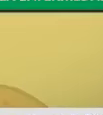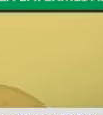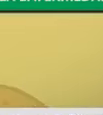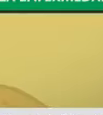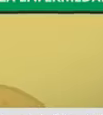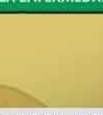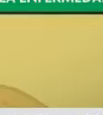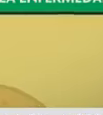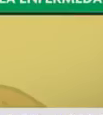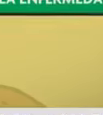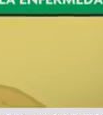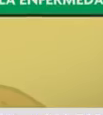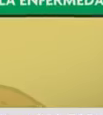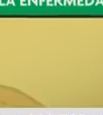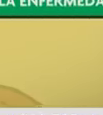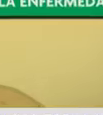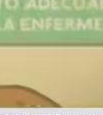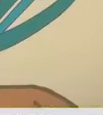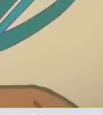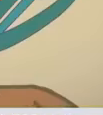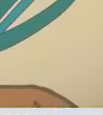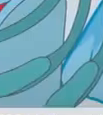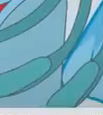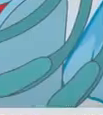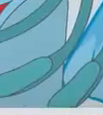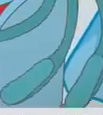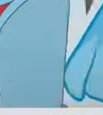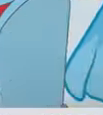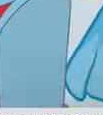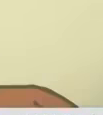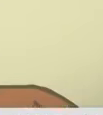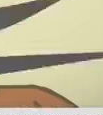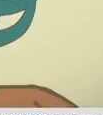Con el tratamiento adecuado y la enfermedad controlada.